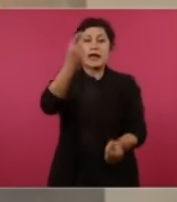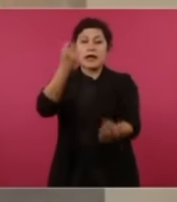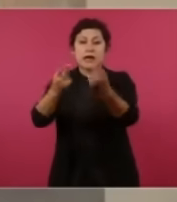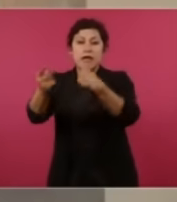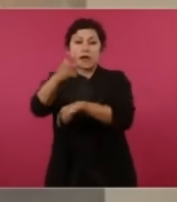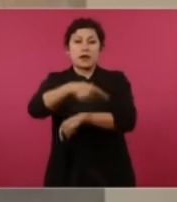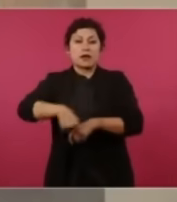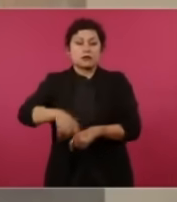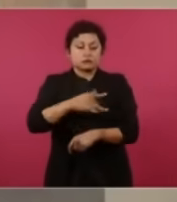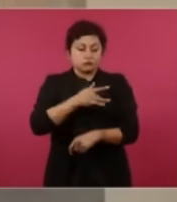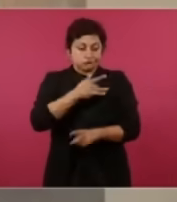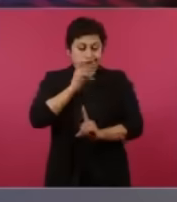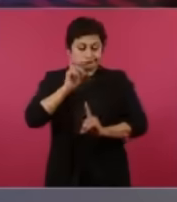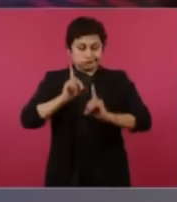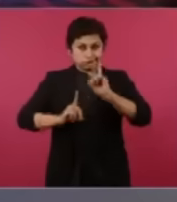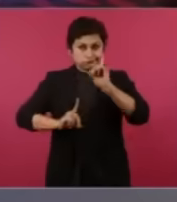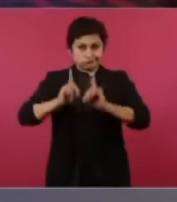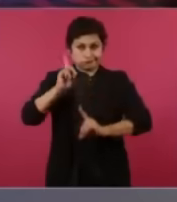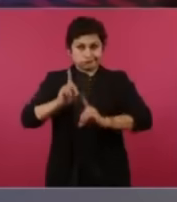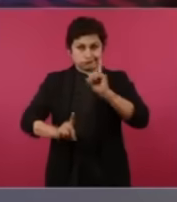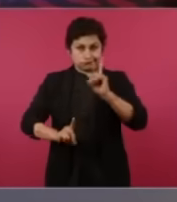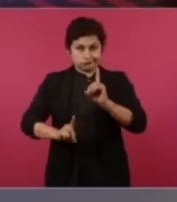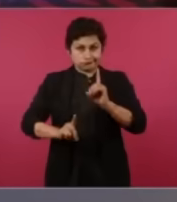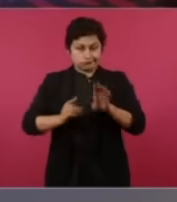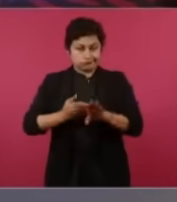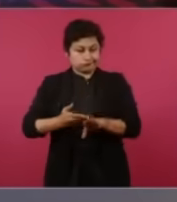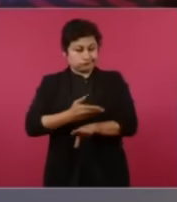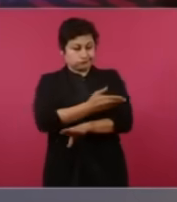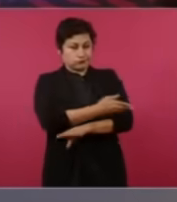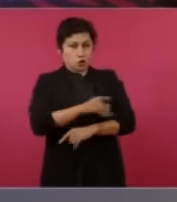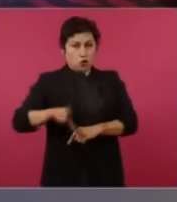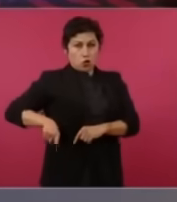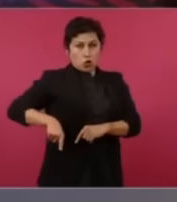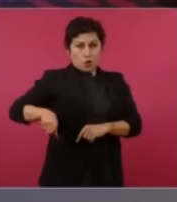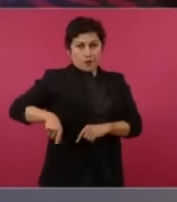de que el gobierno estaba tomado,